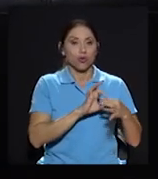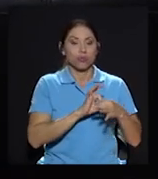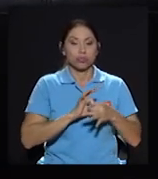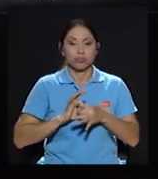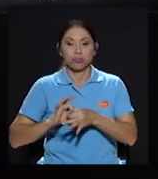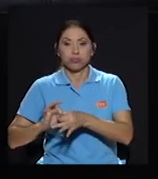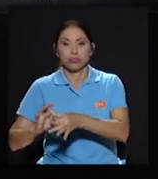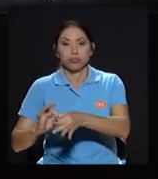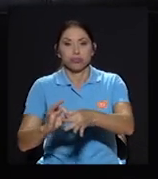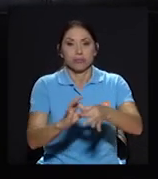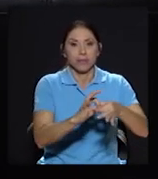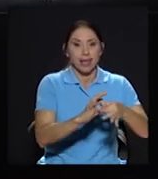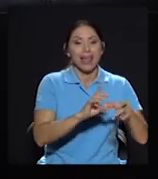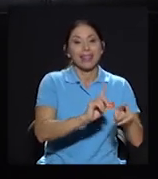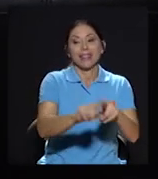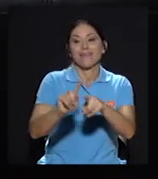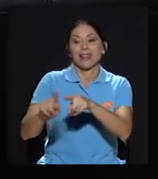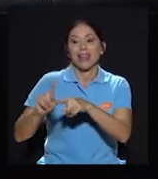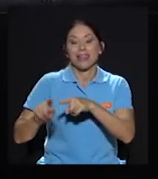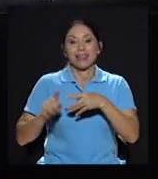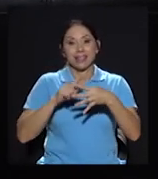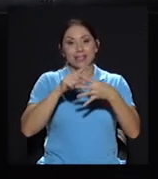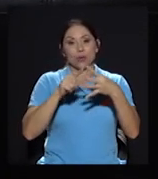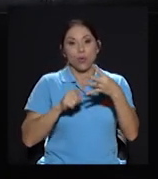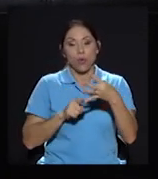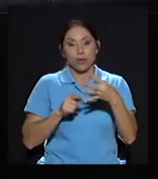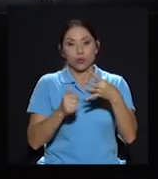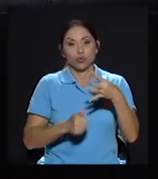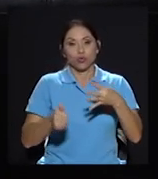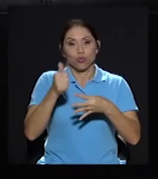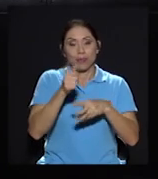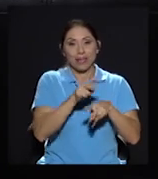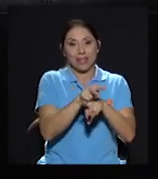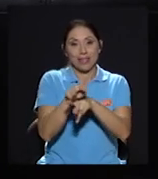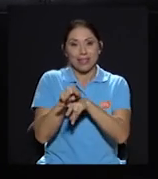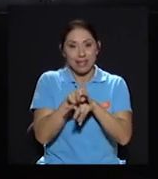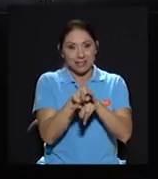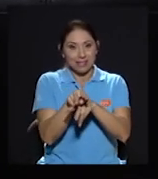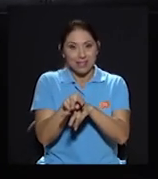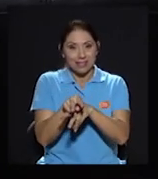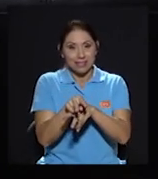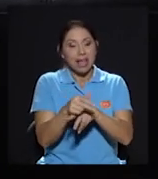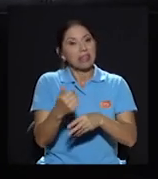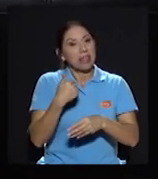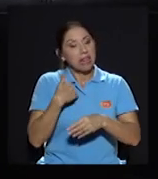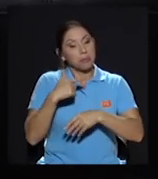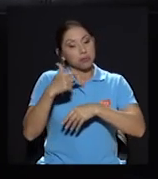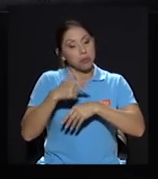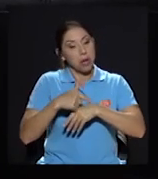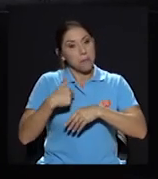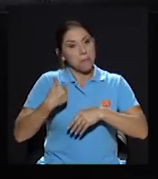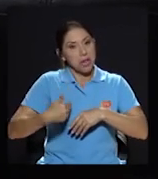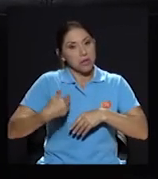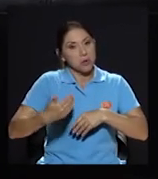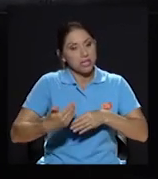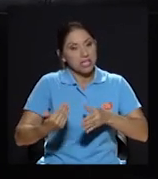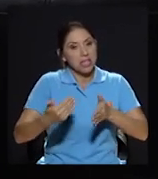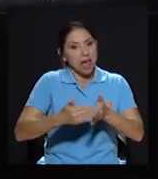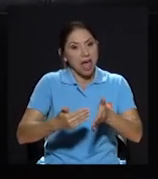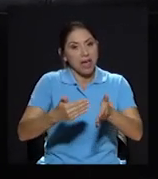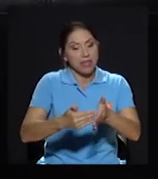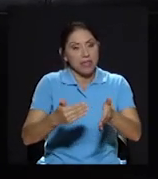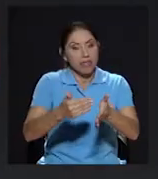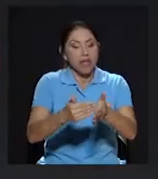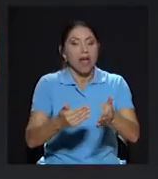diferentes superintendentes las cuatro superintendencias tenemos con una periodicidad pues temas de